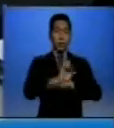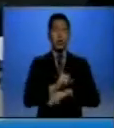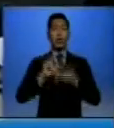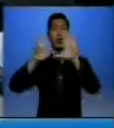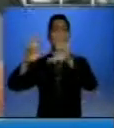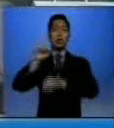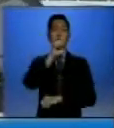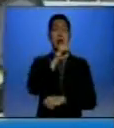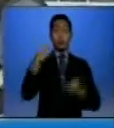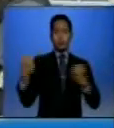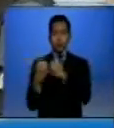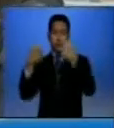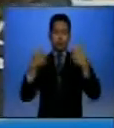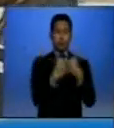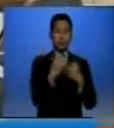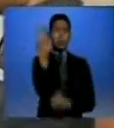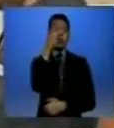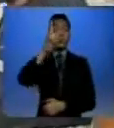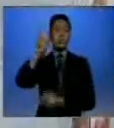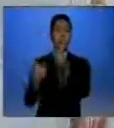y 16 fallecidos